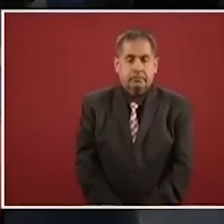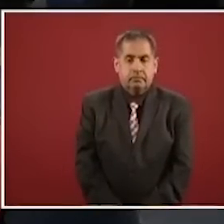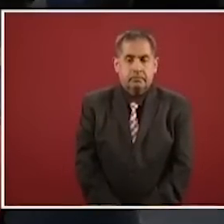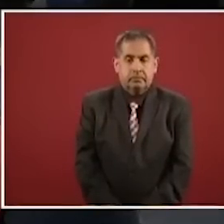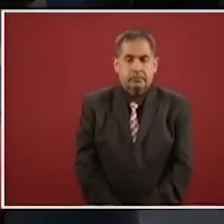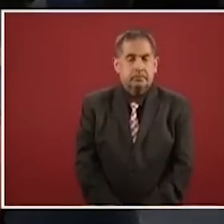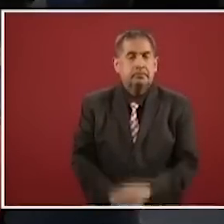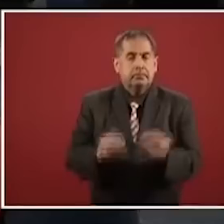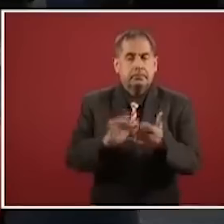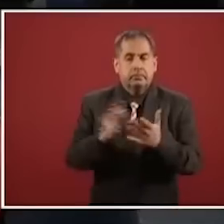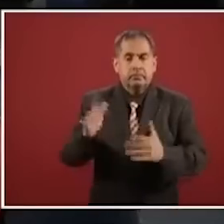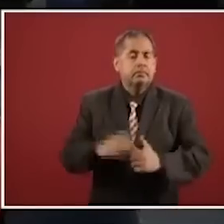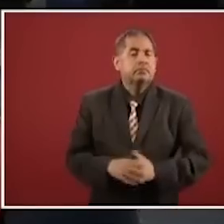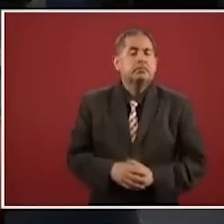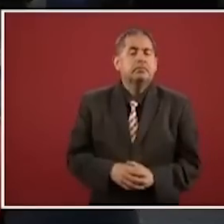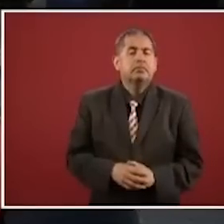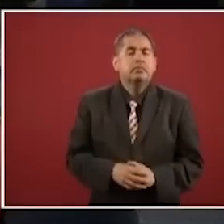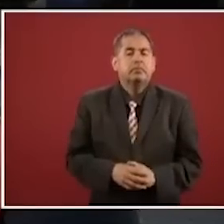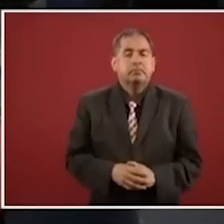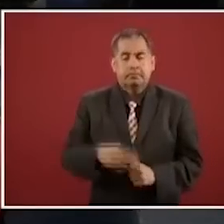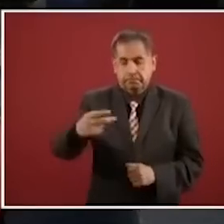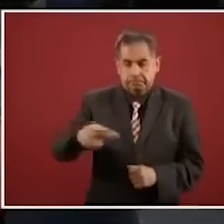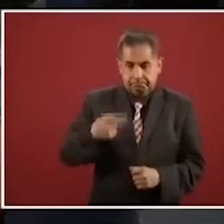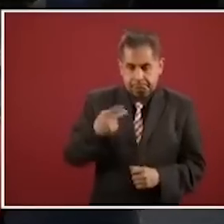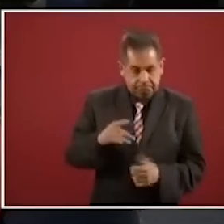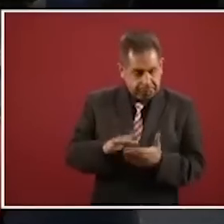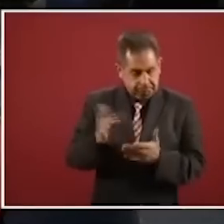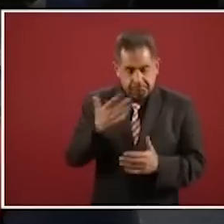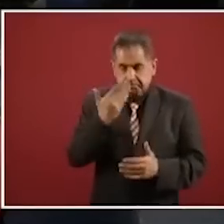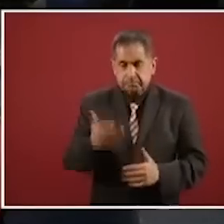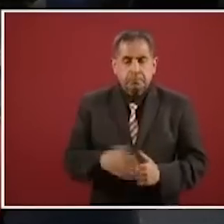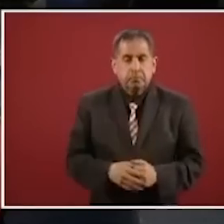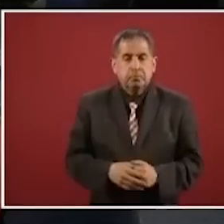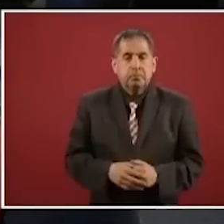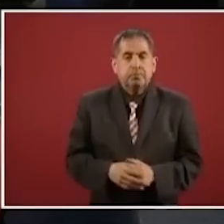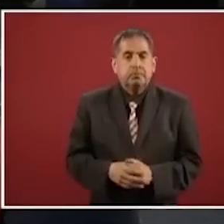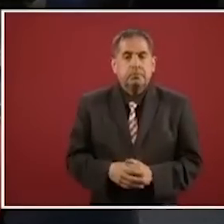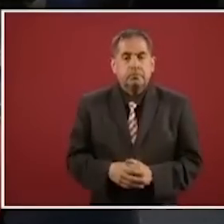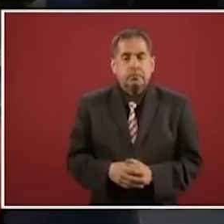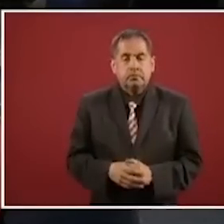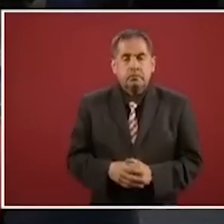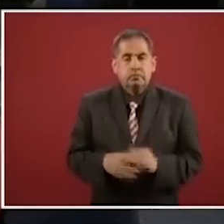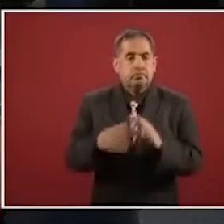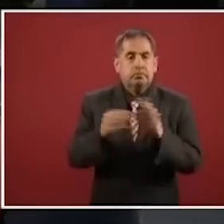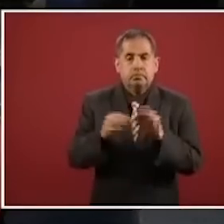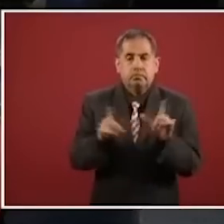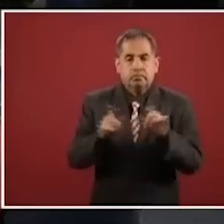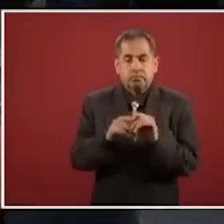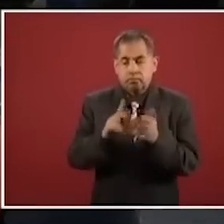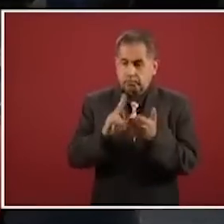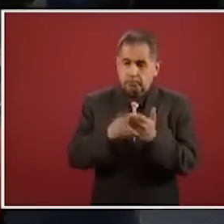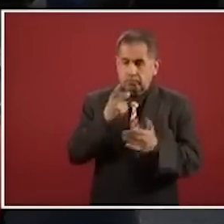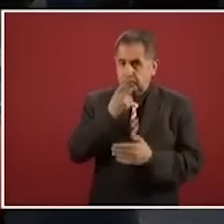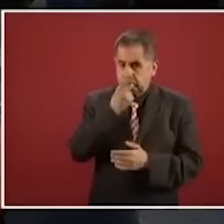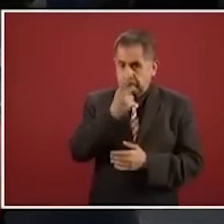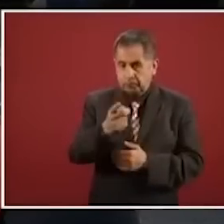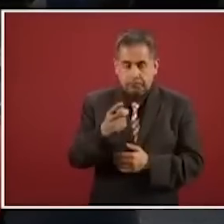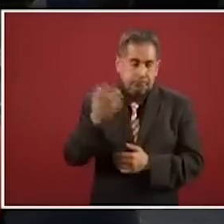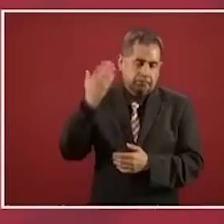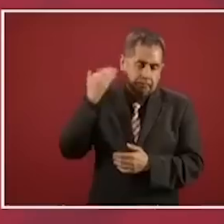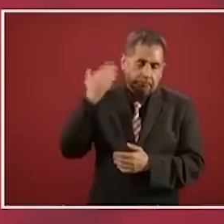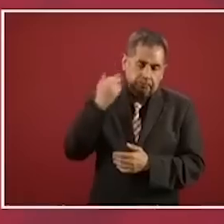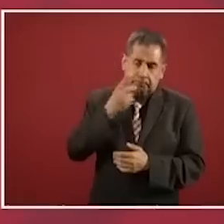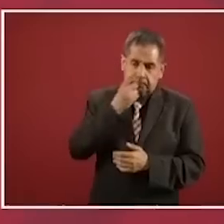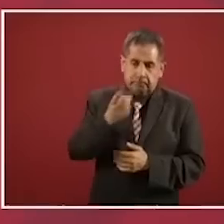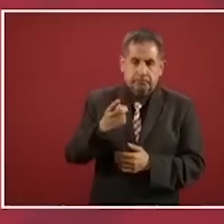Sí, muchas gracias por la pregunta. Y pues solo quisiera reiterar lo que en otras ocasiones